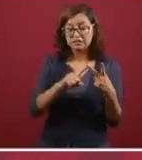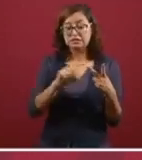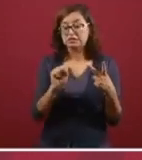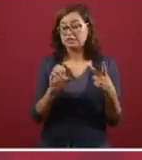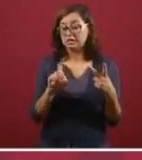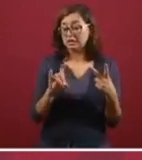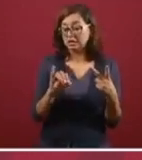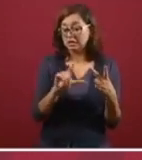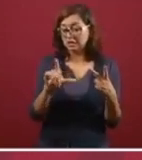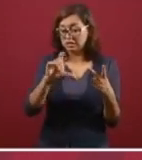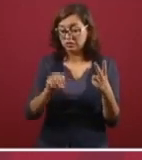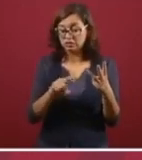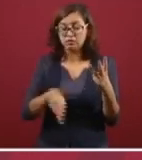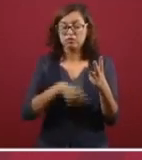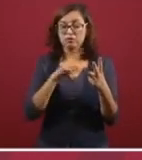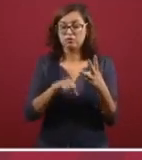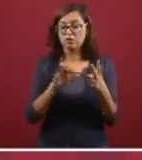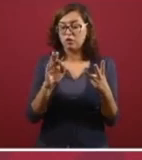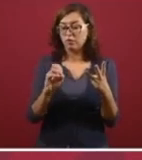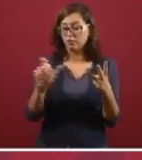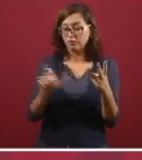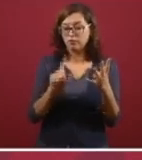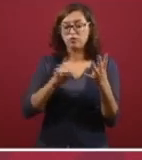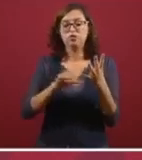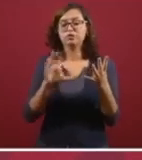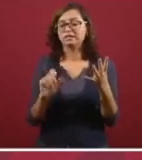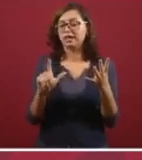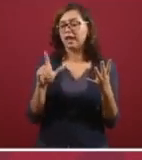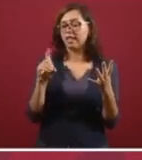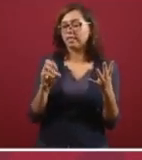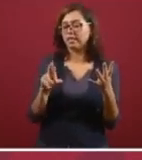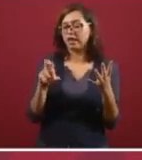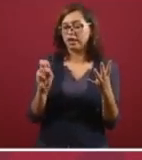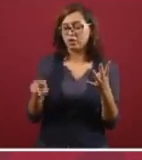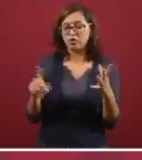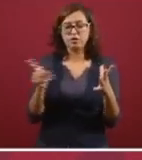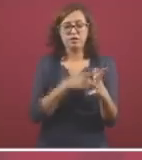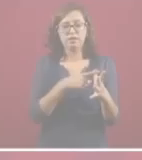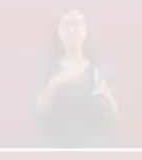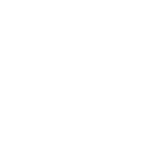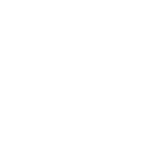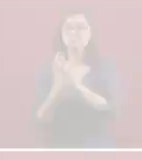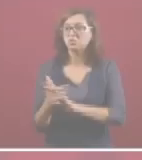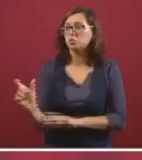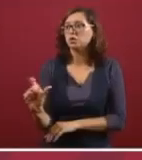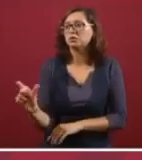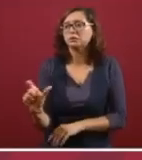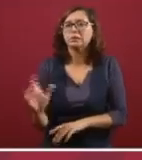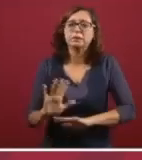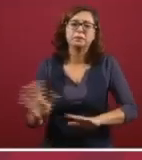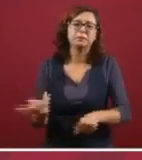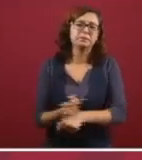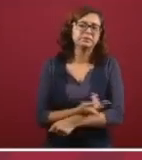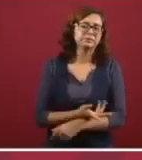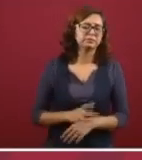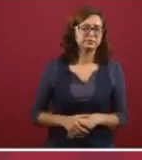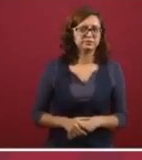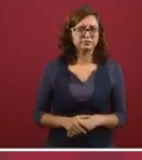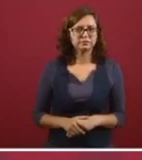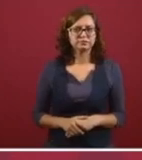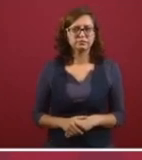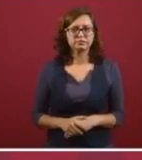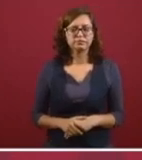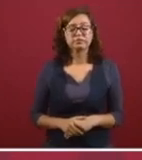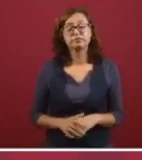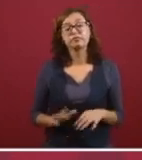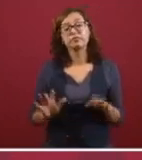Zedillo, a Fox, a Calderón y a Peña Nieto. También aclaro,